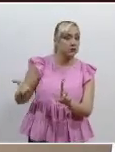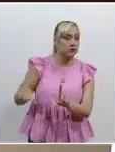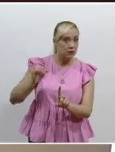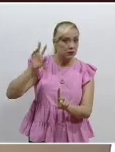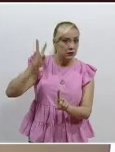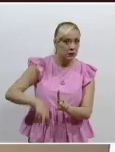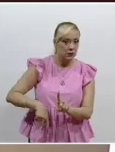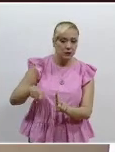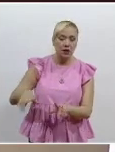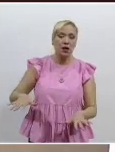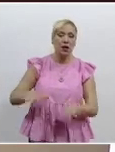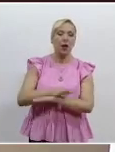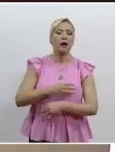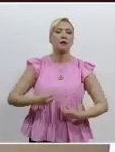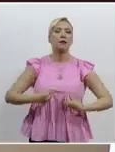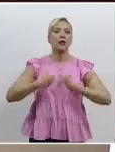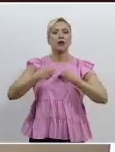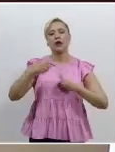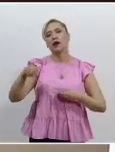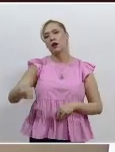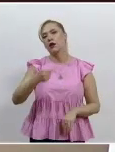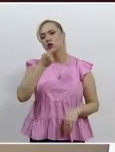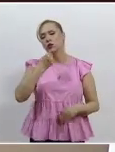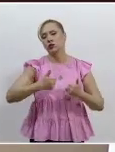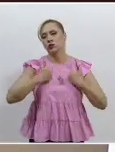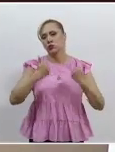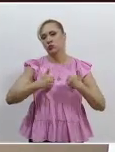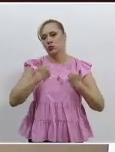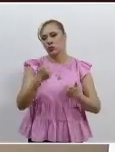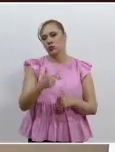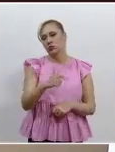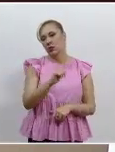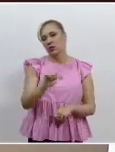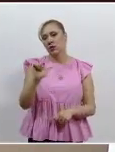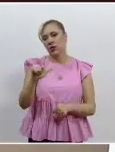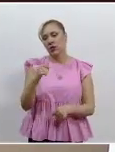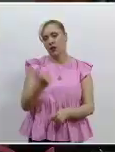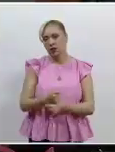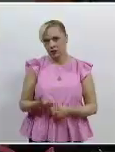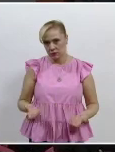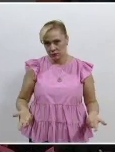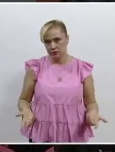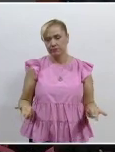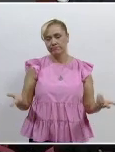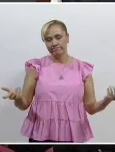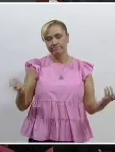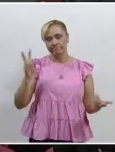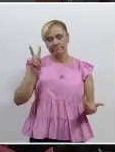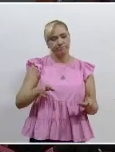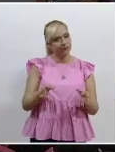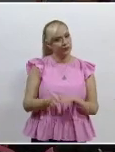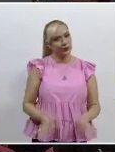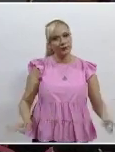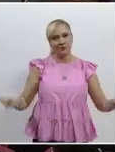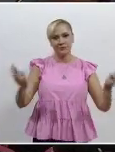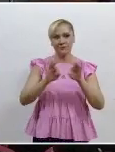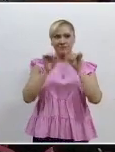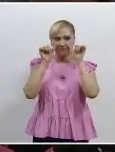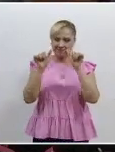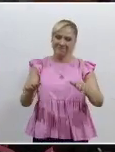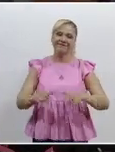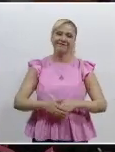realmente el cambio de vida para nuestras jóvenes, para nuestros jóvenes. Para el canal del Poder Judicial de la